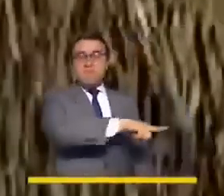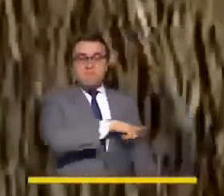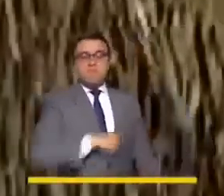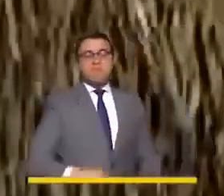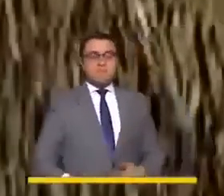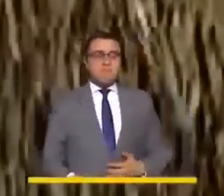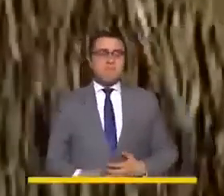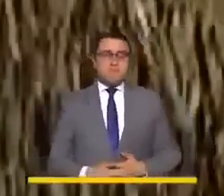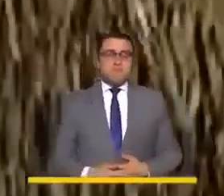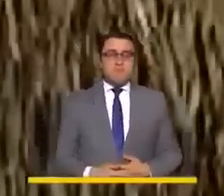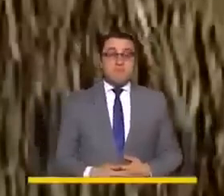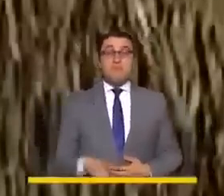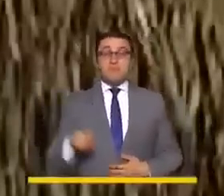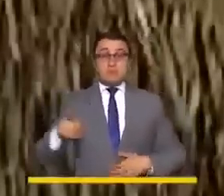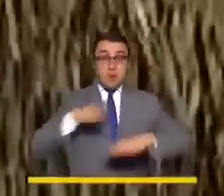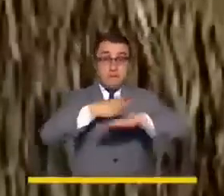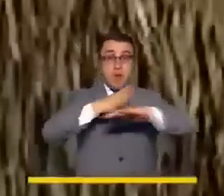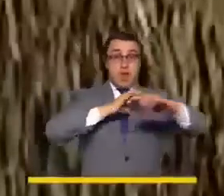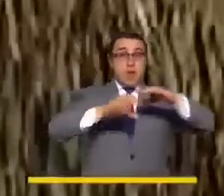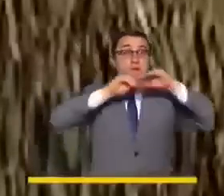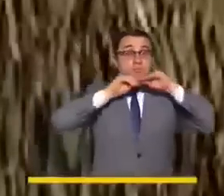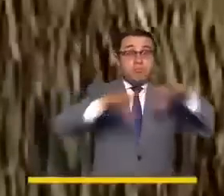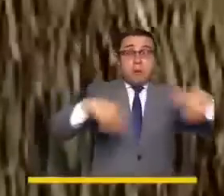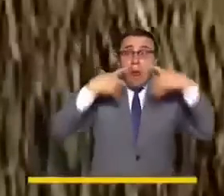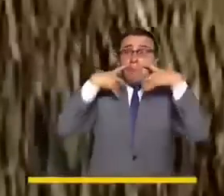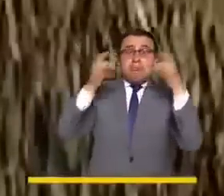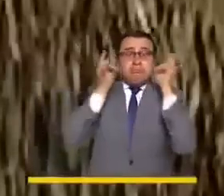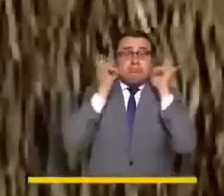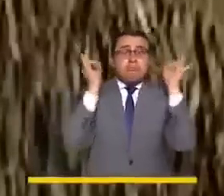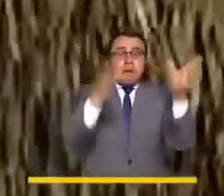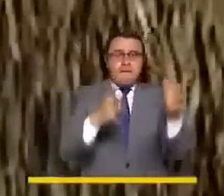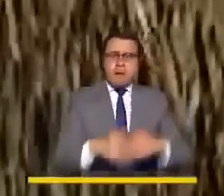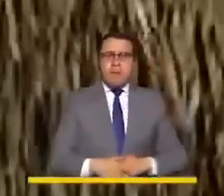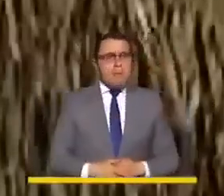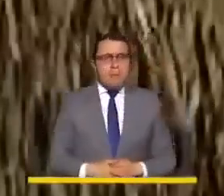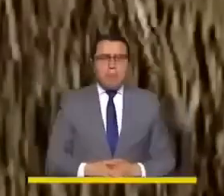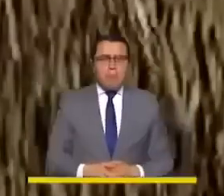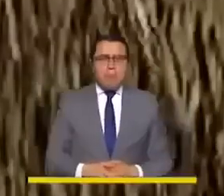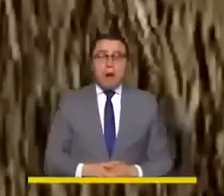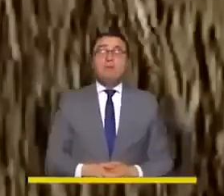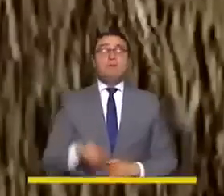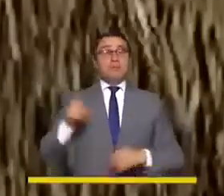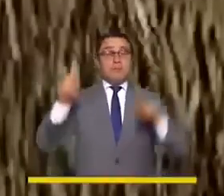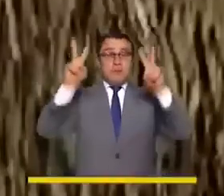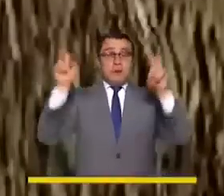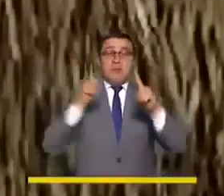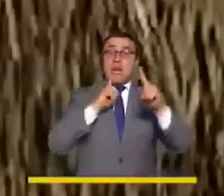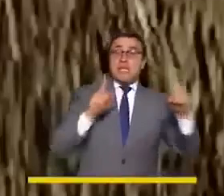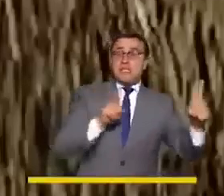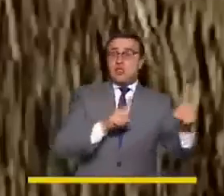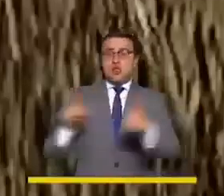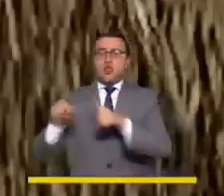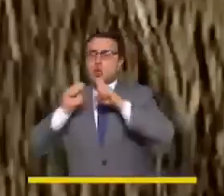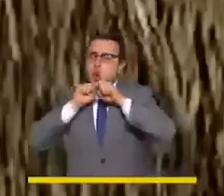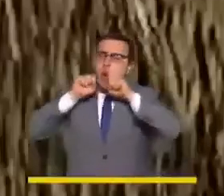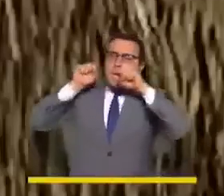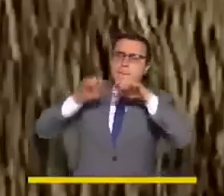En eso no hay escándalo, en eso no aparece entonces la discusión pública.